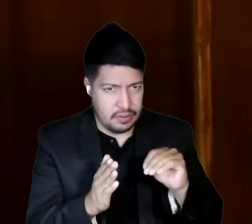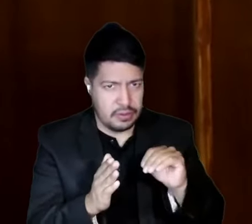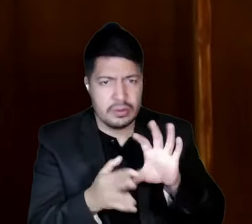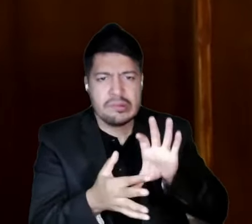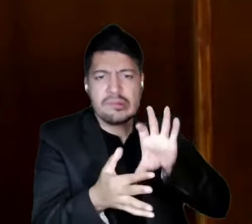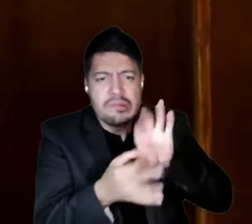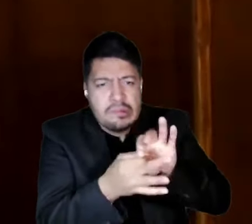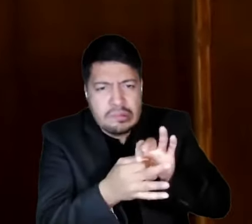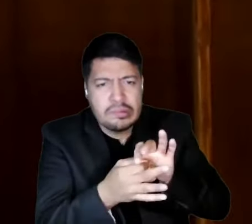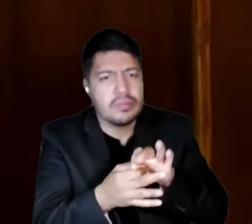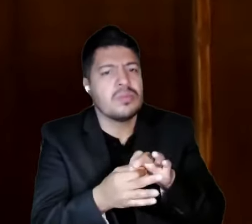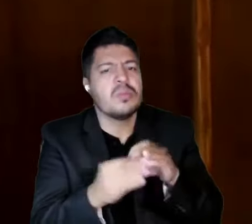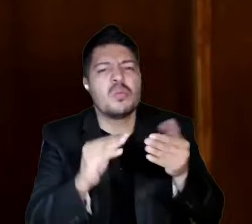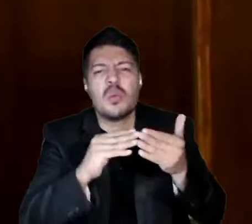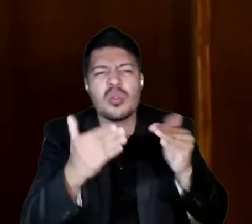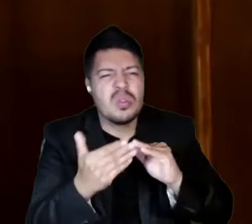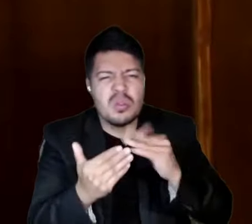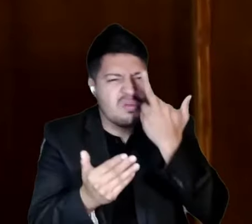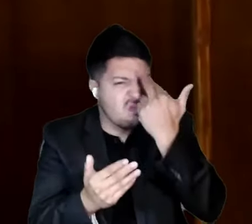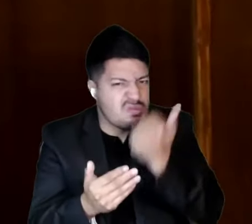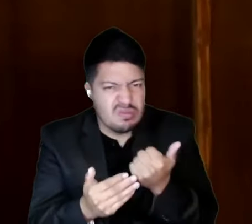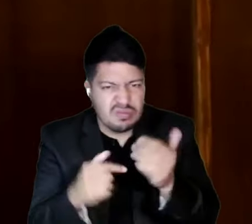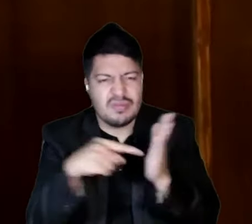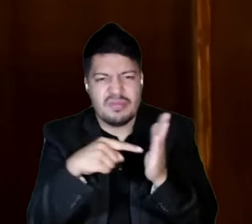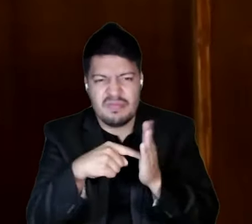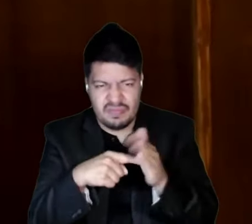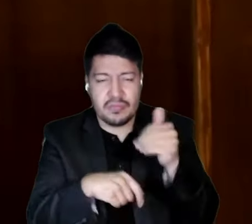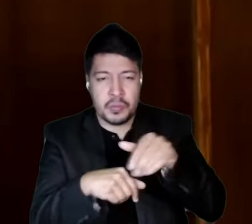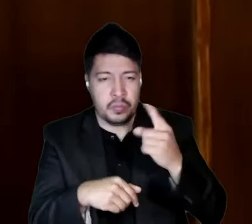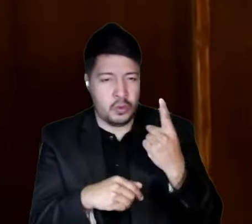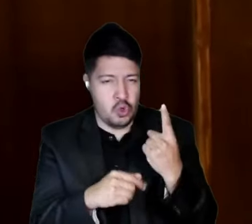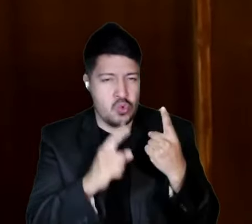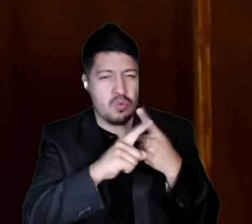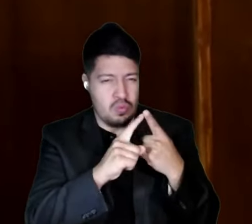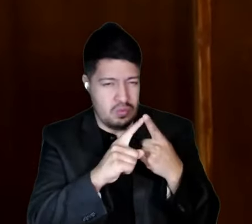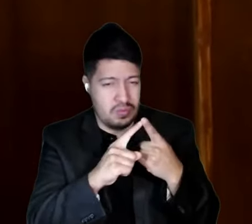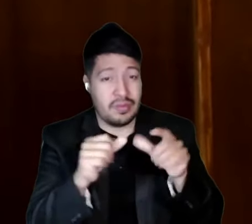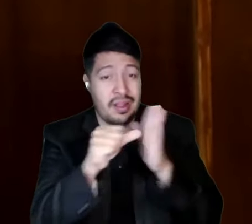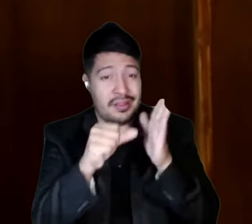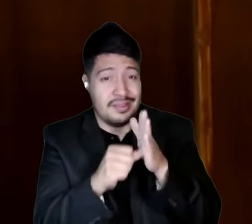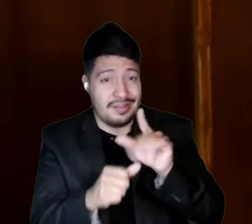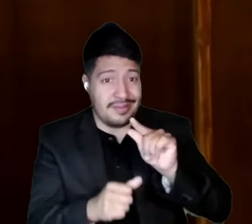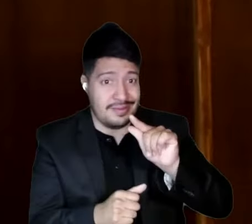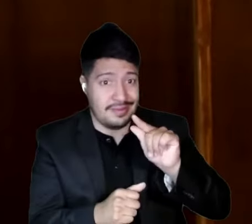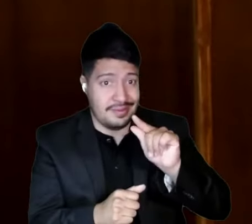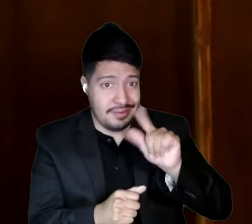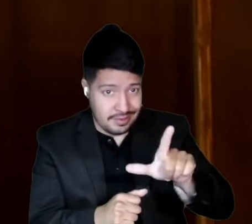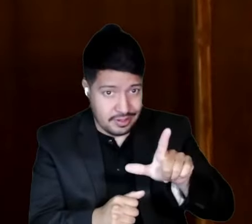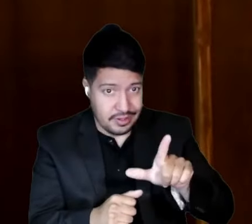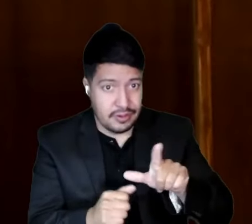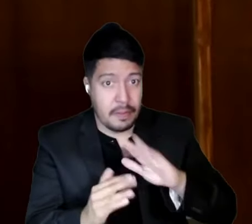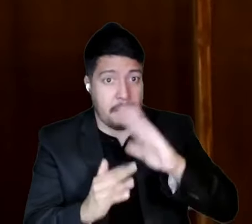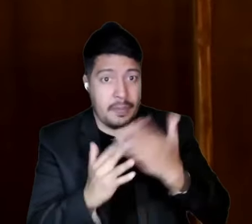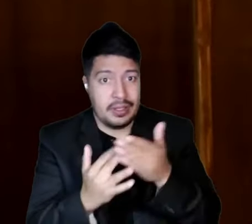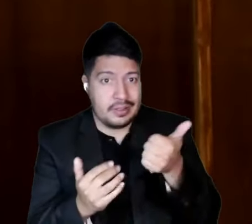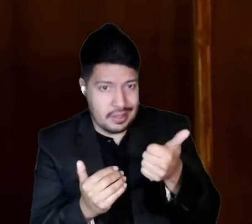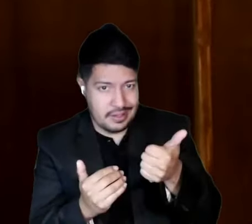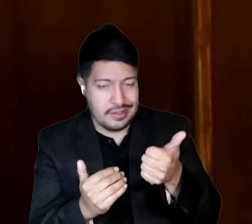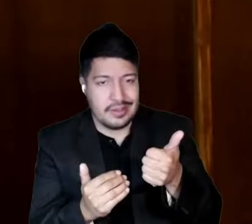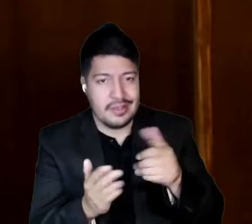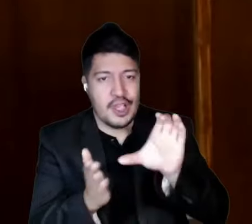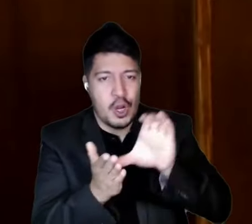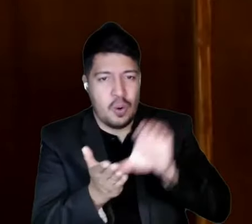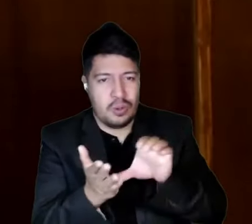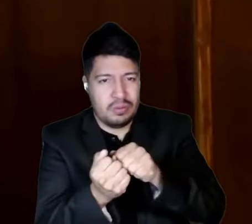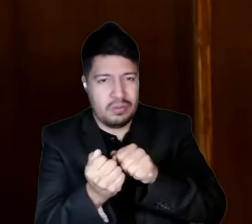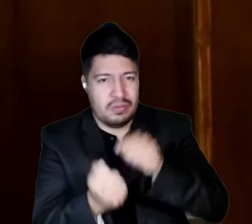de motivos uno con fundamento en los dispuestos en los artículos 77 fracción 6 de la constitución política del Estado libre y